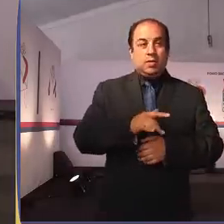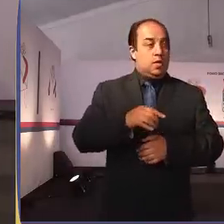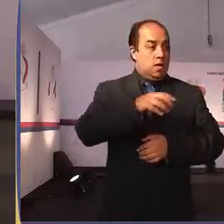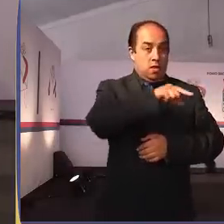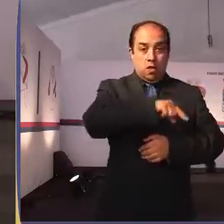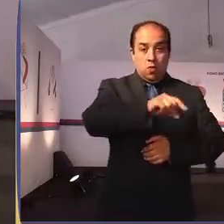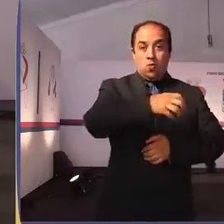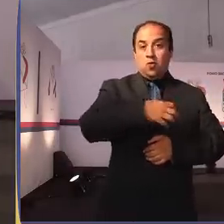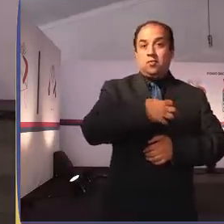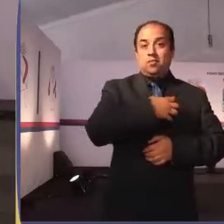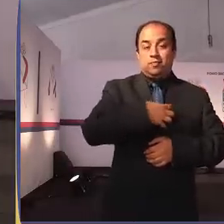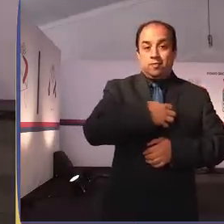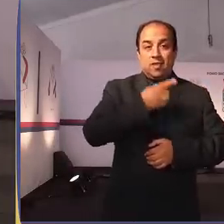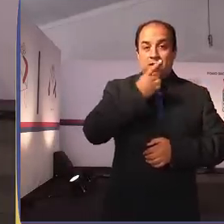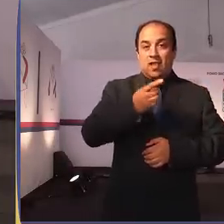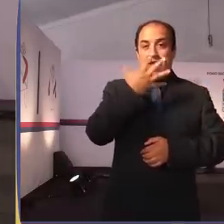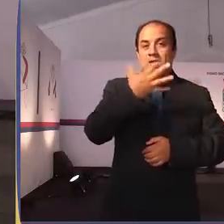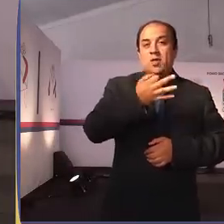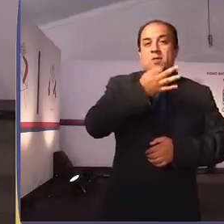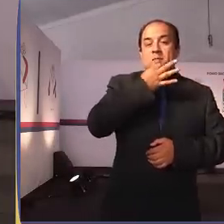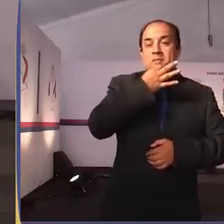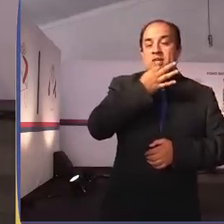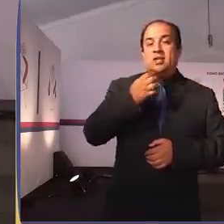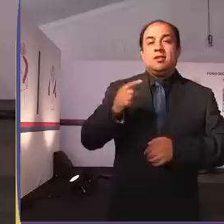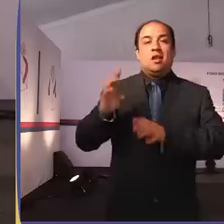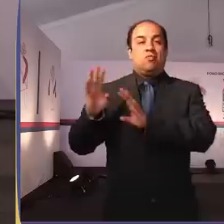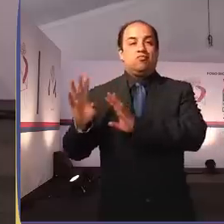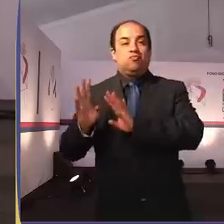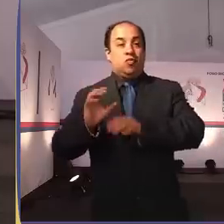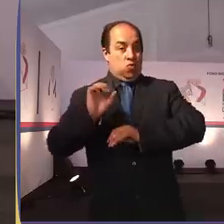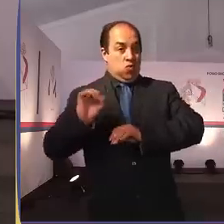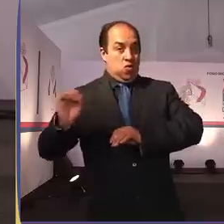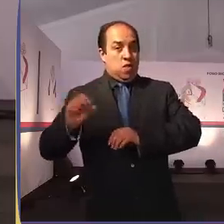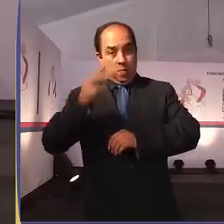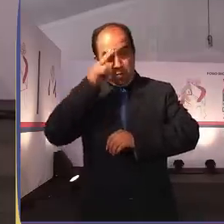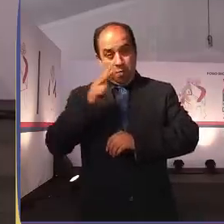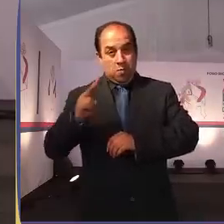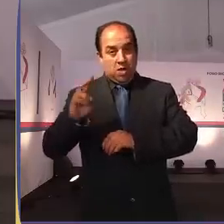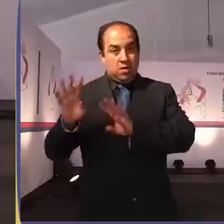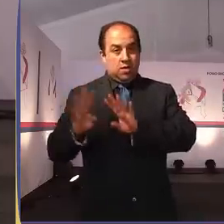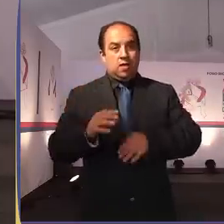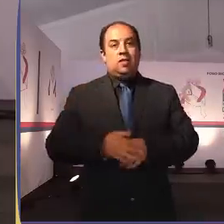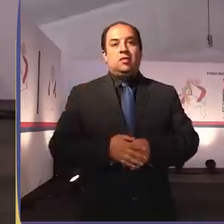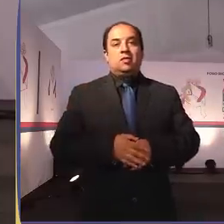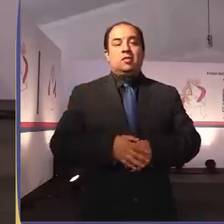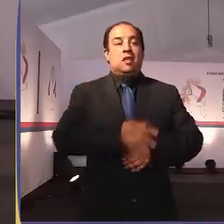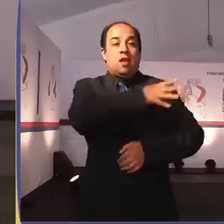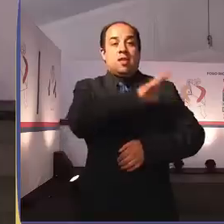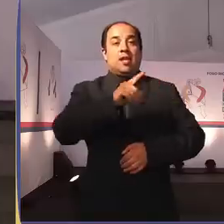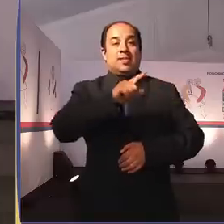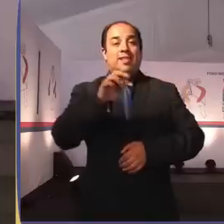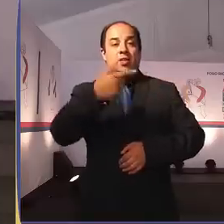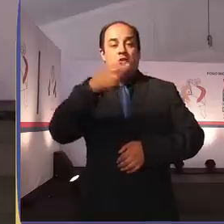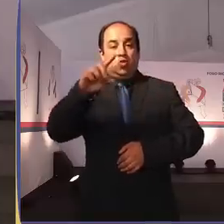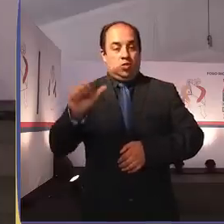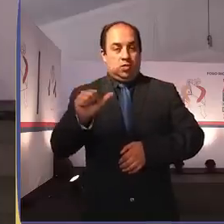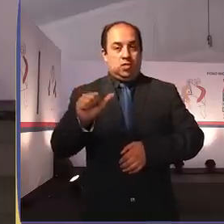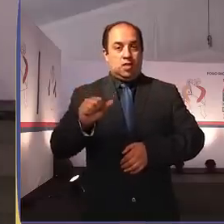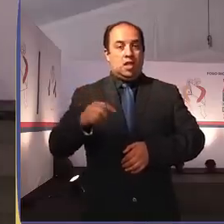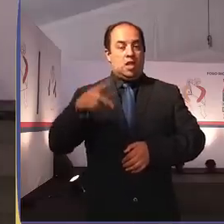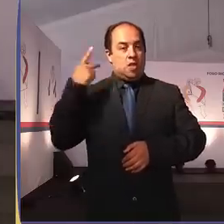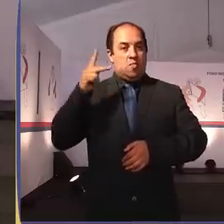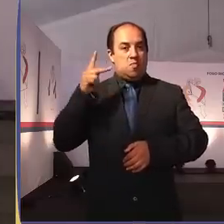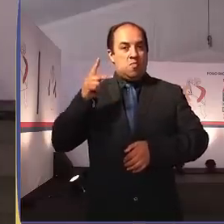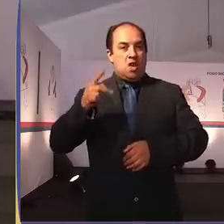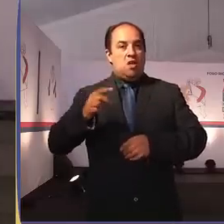y decían que iban a durarle 5 minutos el ejército de Oriente, ajá, que dirigía Zaragoza, y que Puebla de frente.